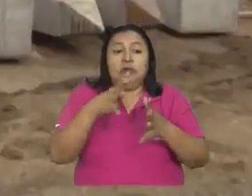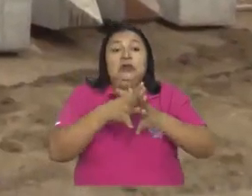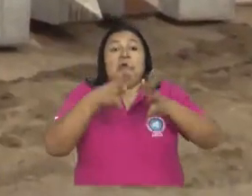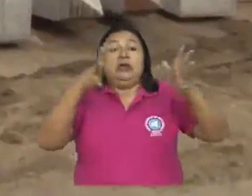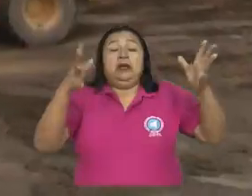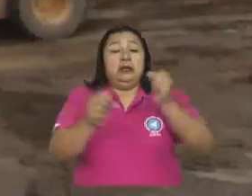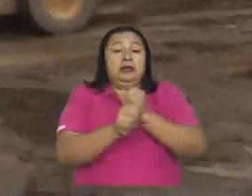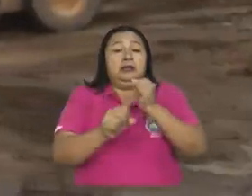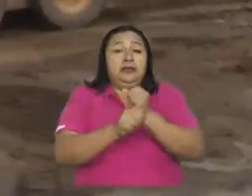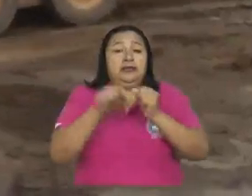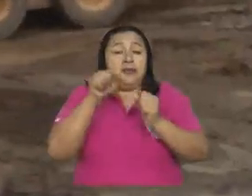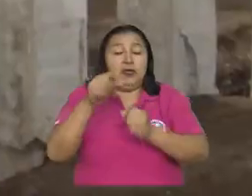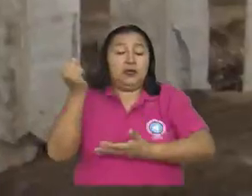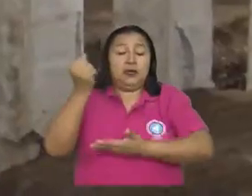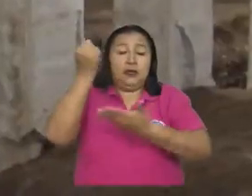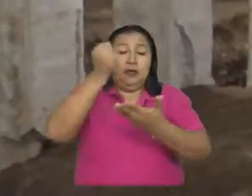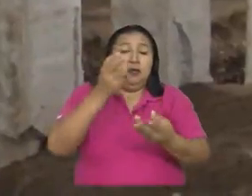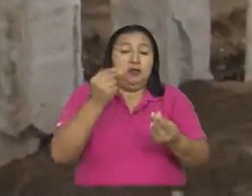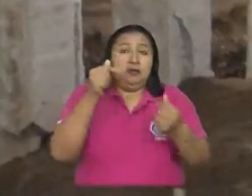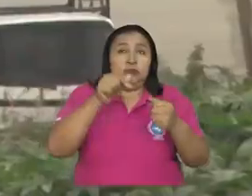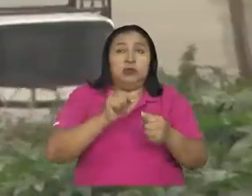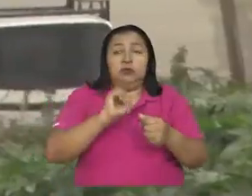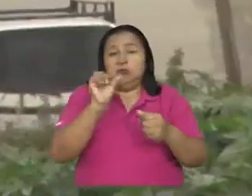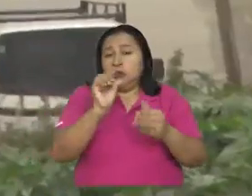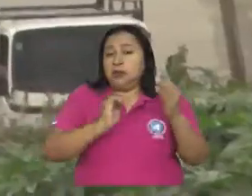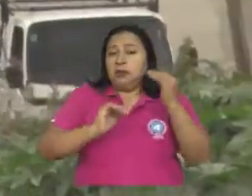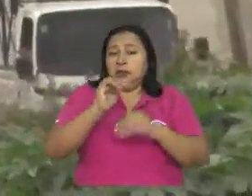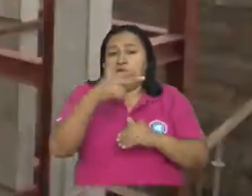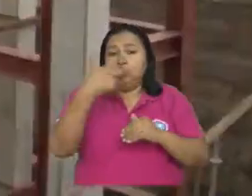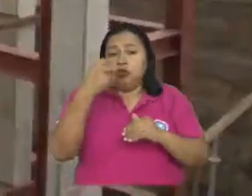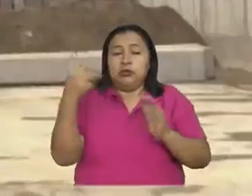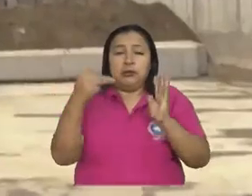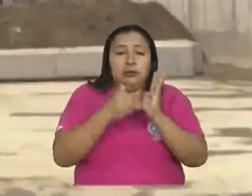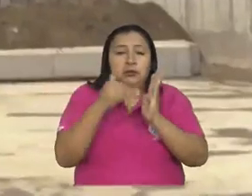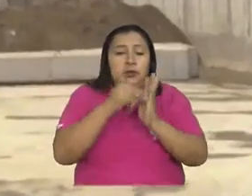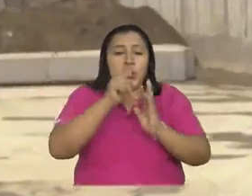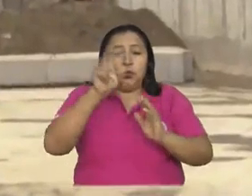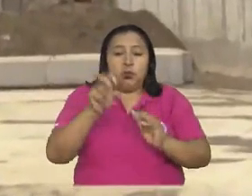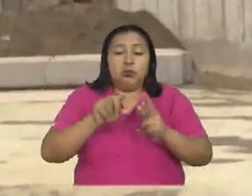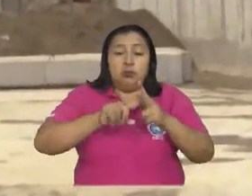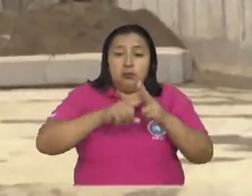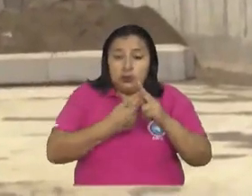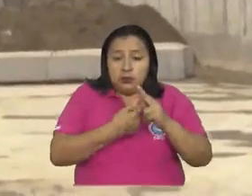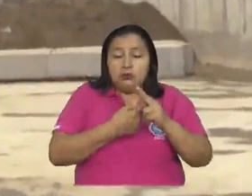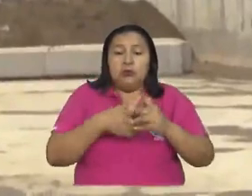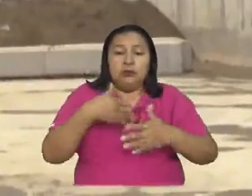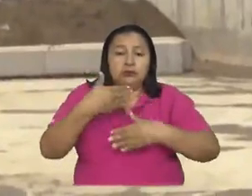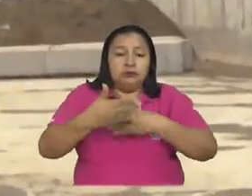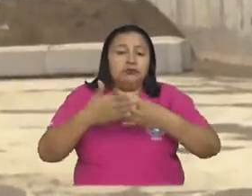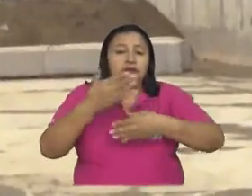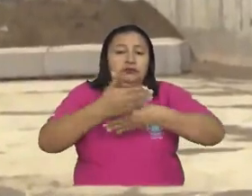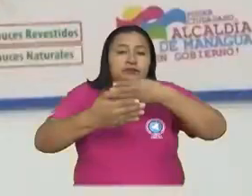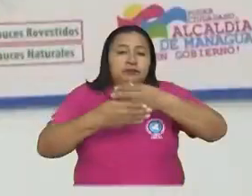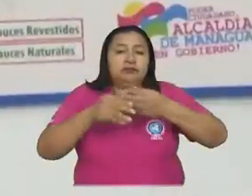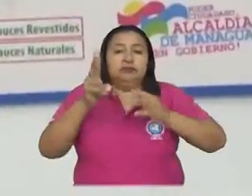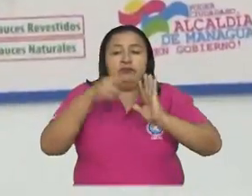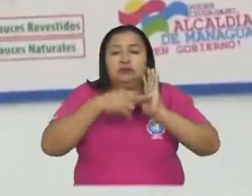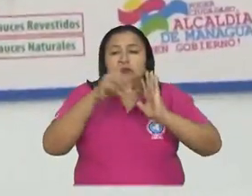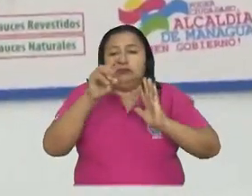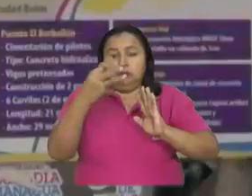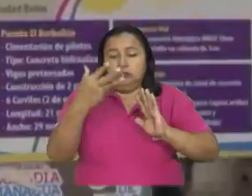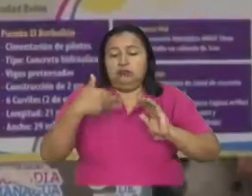También tenemos una inversión nosotros de un poco más de 80 millones de córdobas, que nosotros lo iniciamos en el 2019